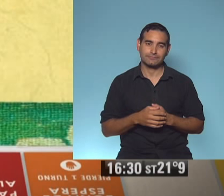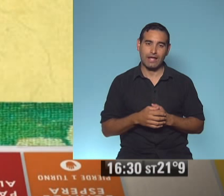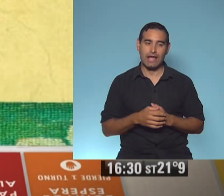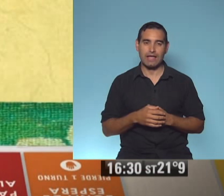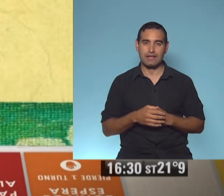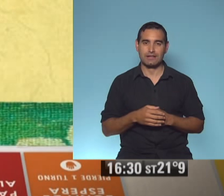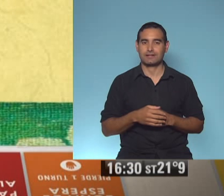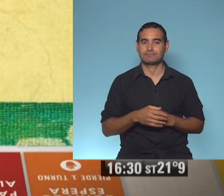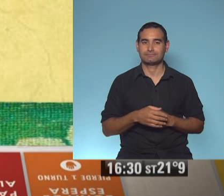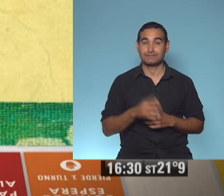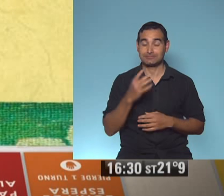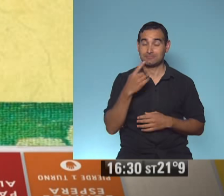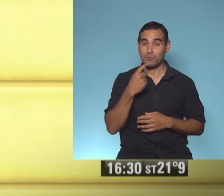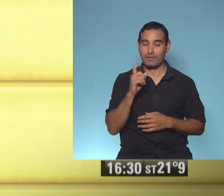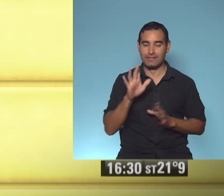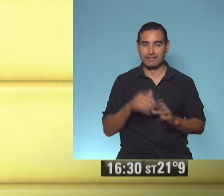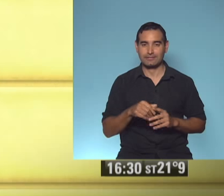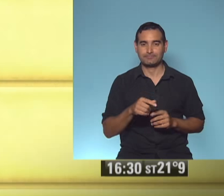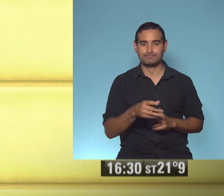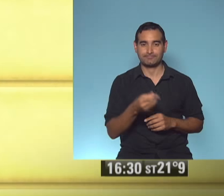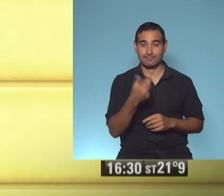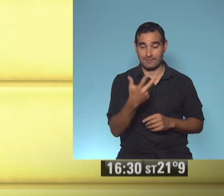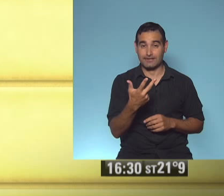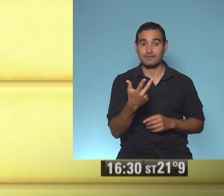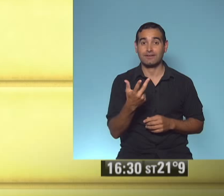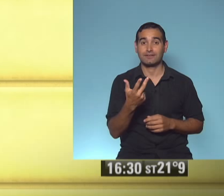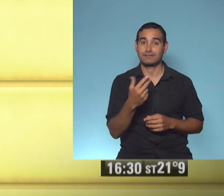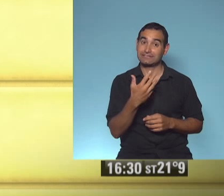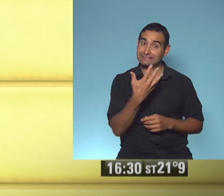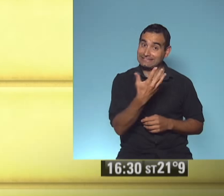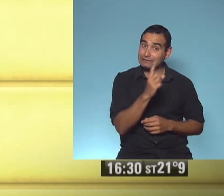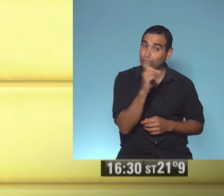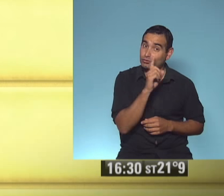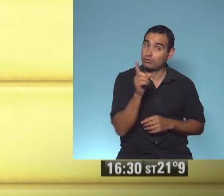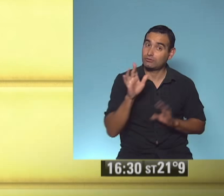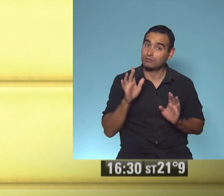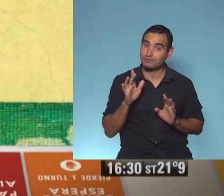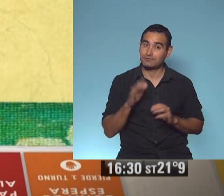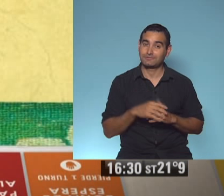¡Ah! ¡Qué descuido! 3. No te saques 5.